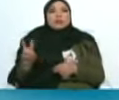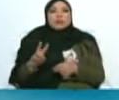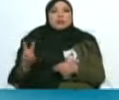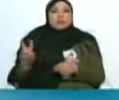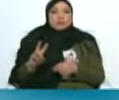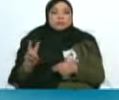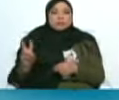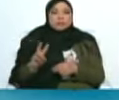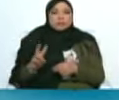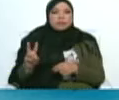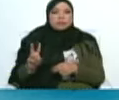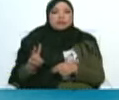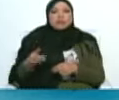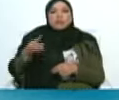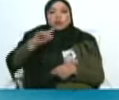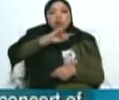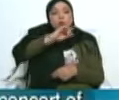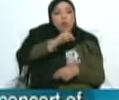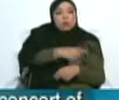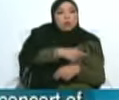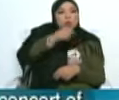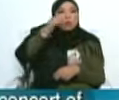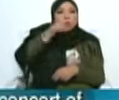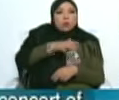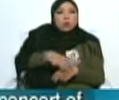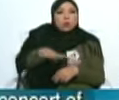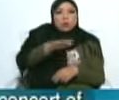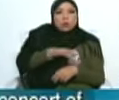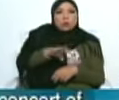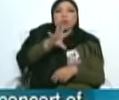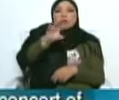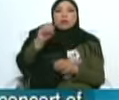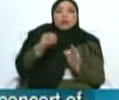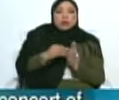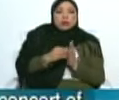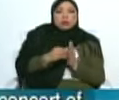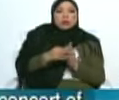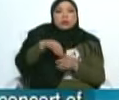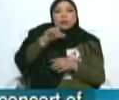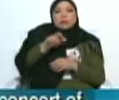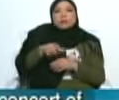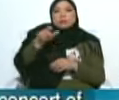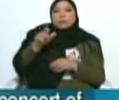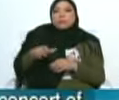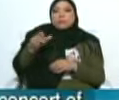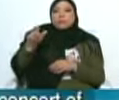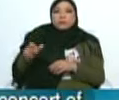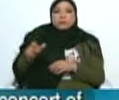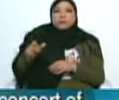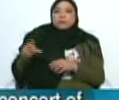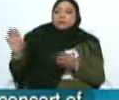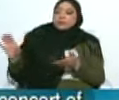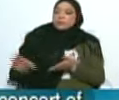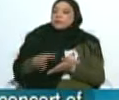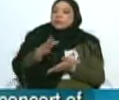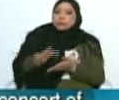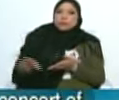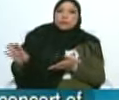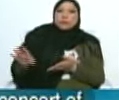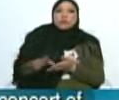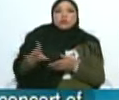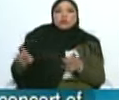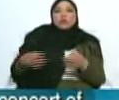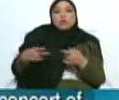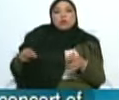querida los poderes creadores del pueblo Aquí van a entrar 50 60,000 personas en ese gran concierto de la